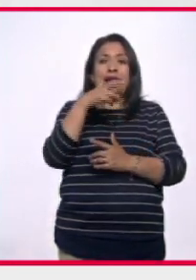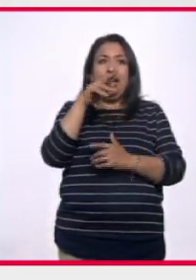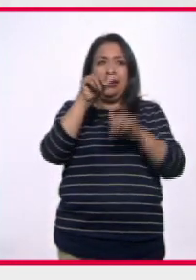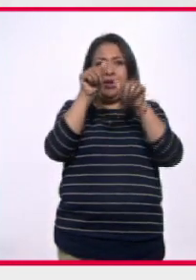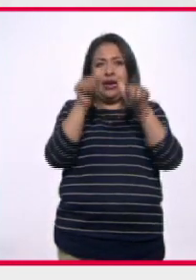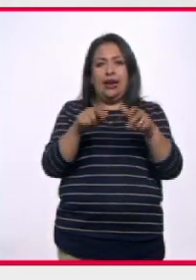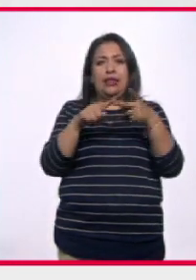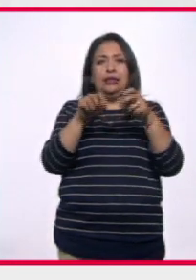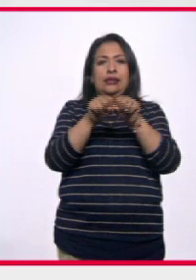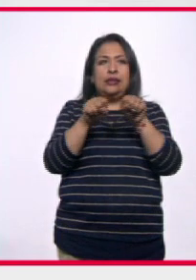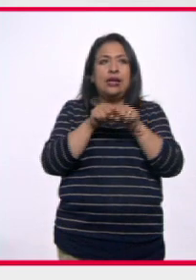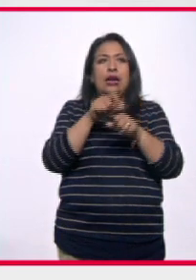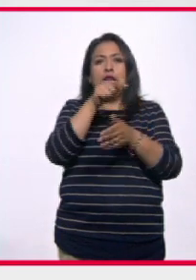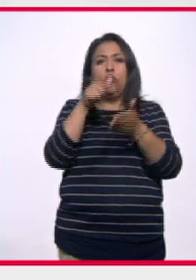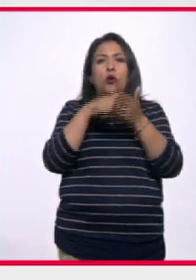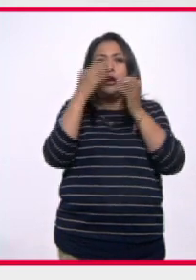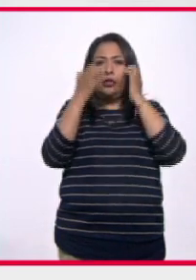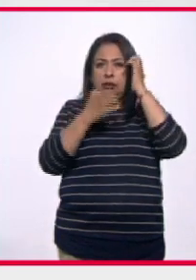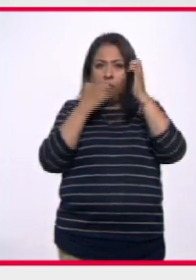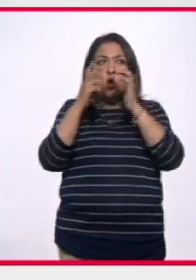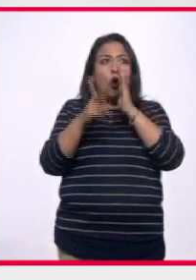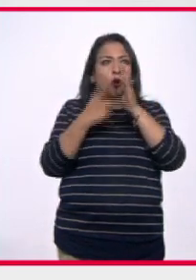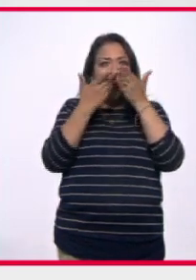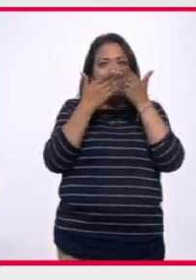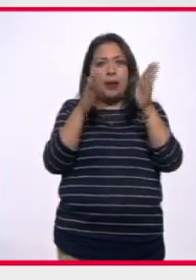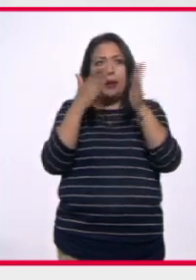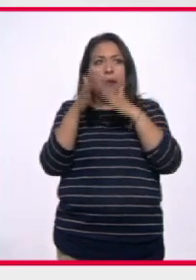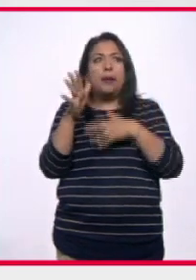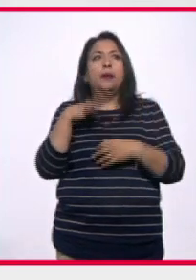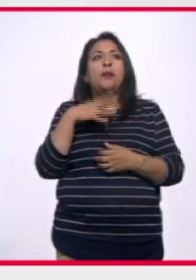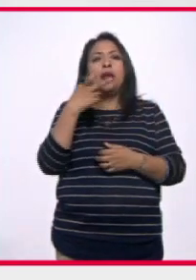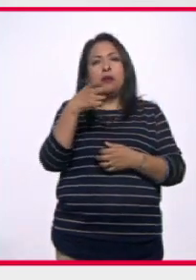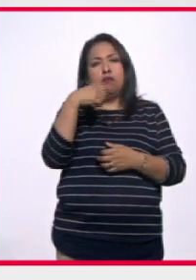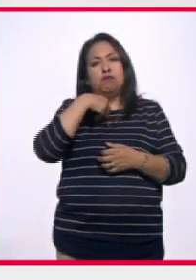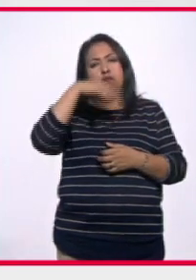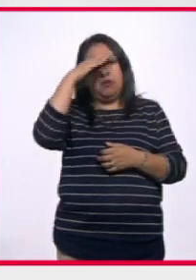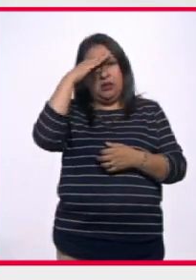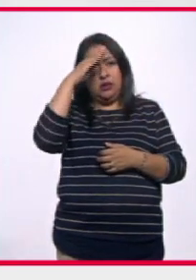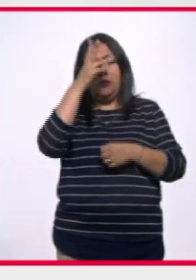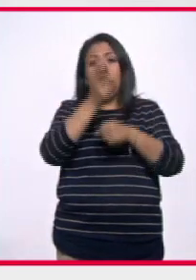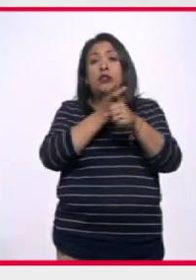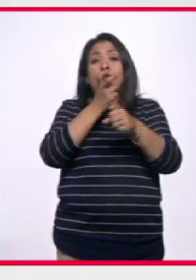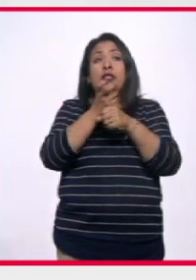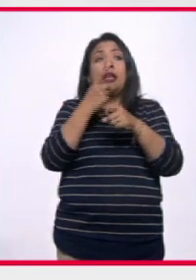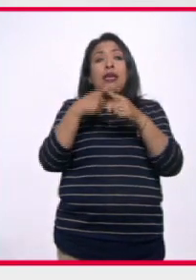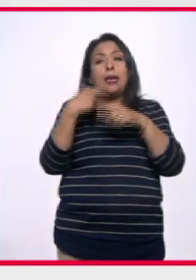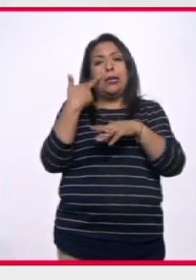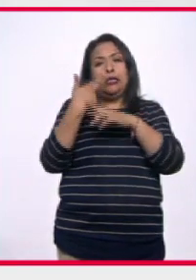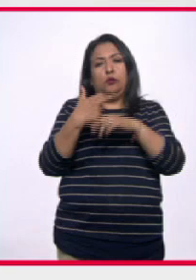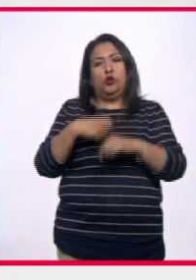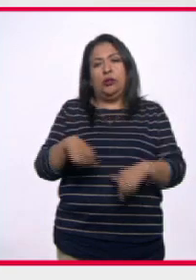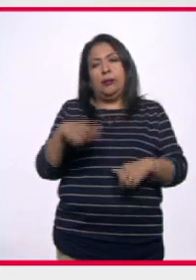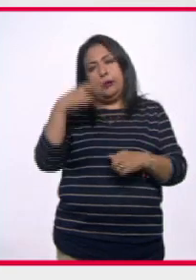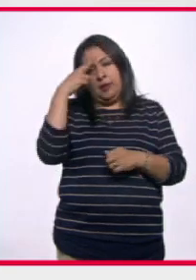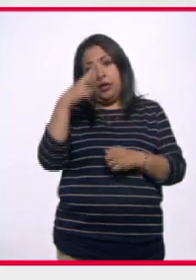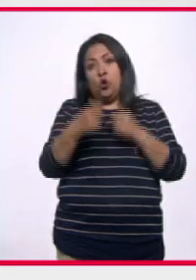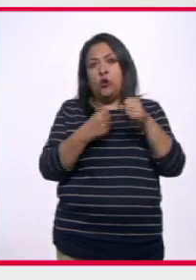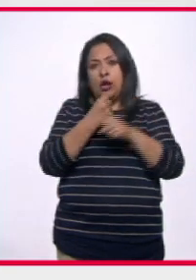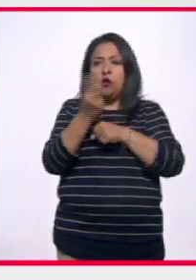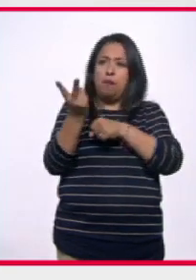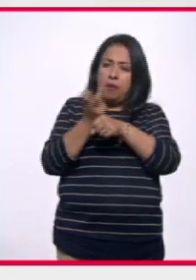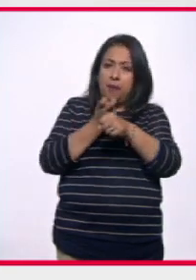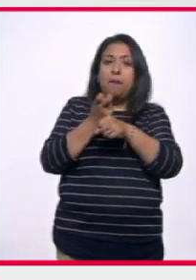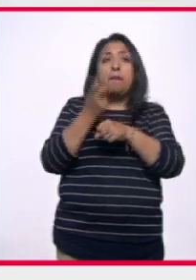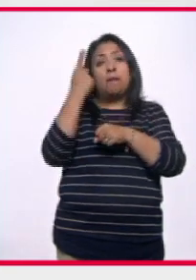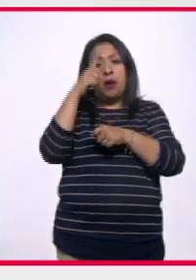salas y espacios de exposiciones para eso lo que estamos pensando es invitar a una curadora mexicana anualmente